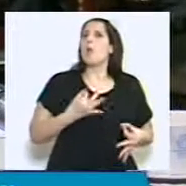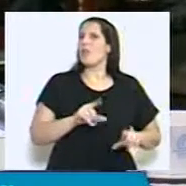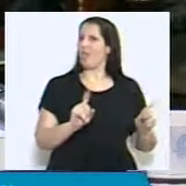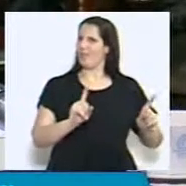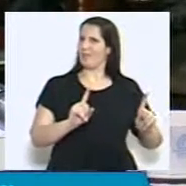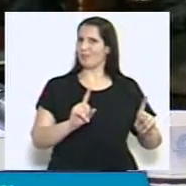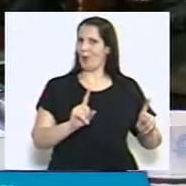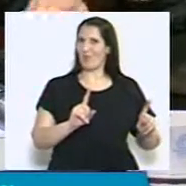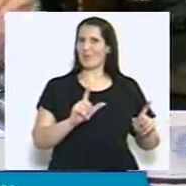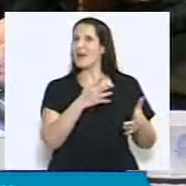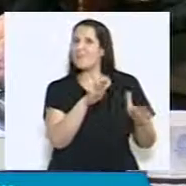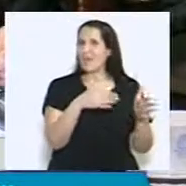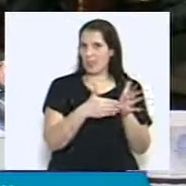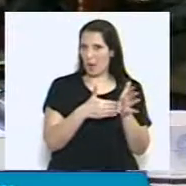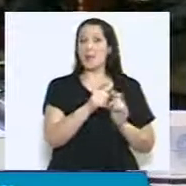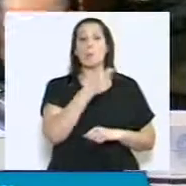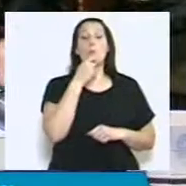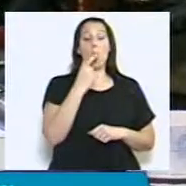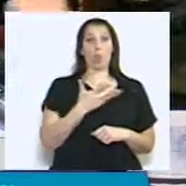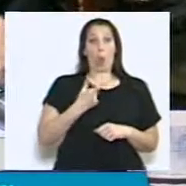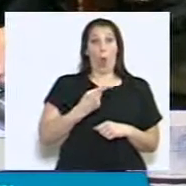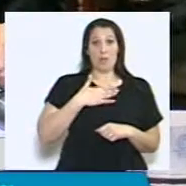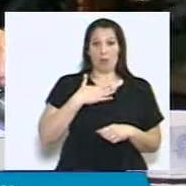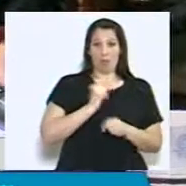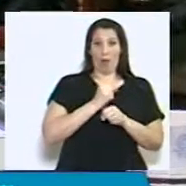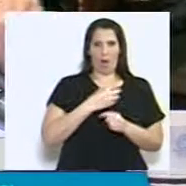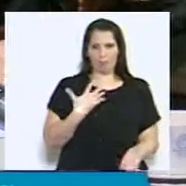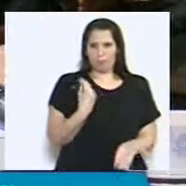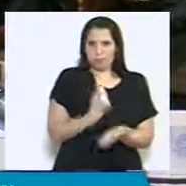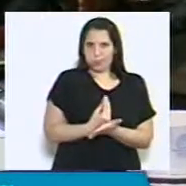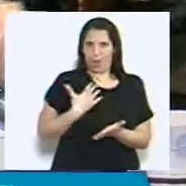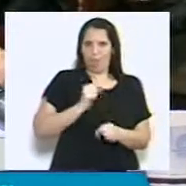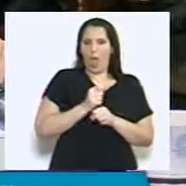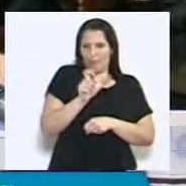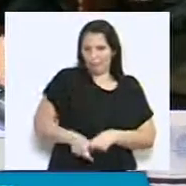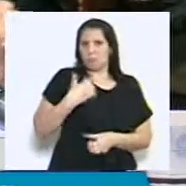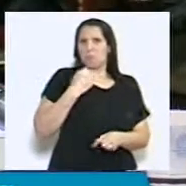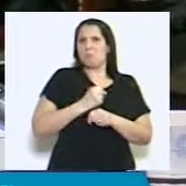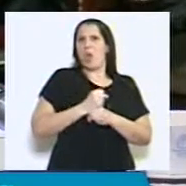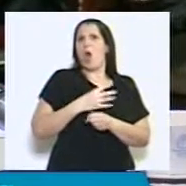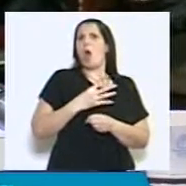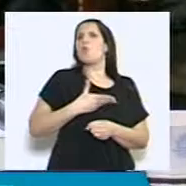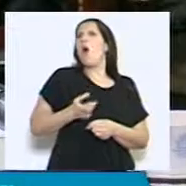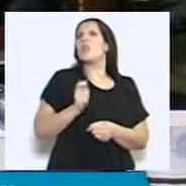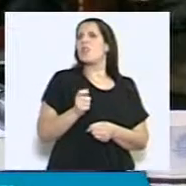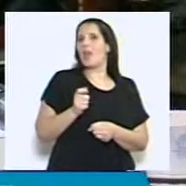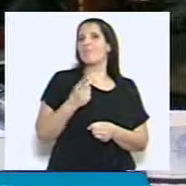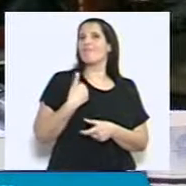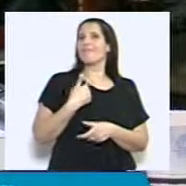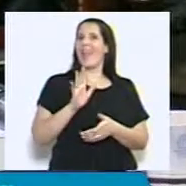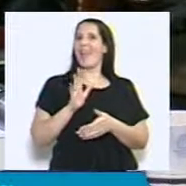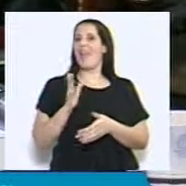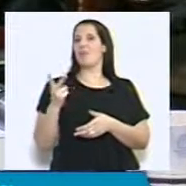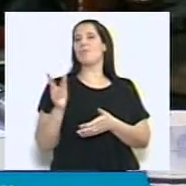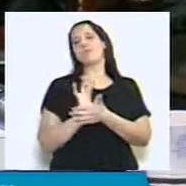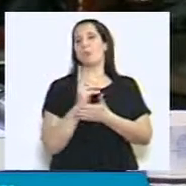sea, el dueño del puesto de trabajo sigue siendo el empleador, no el trabajador. Y el límite,